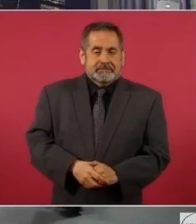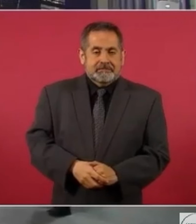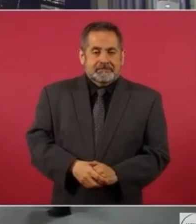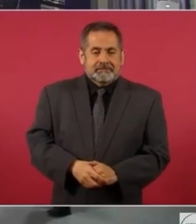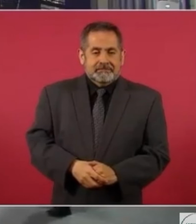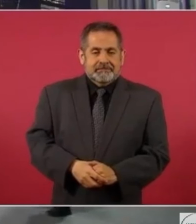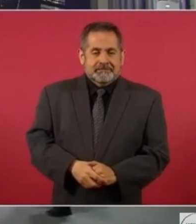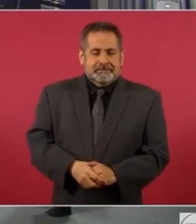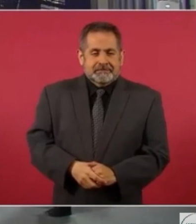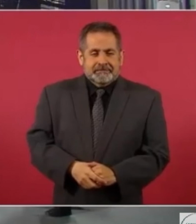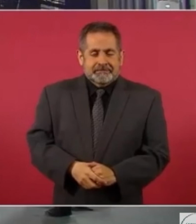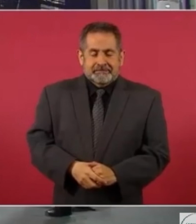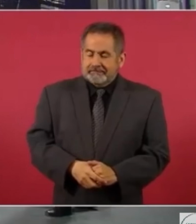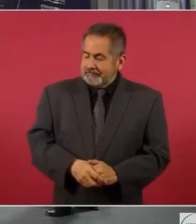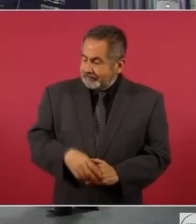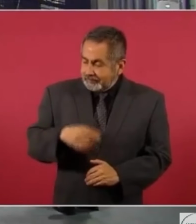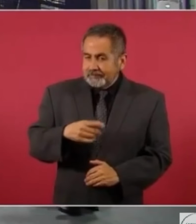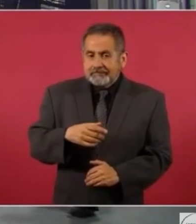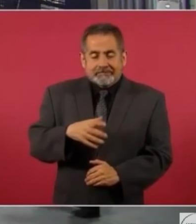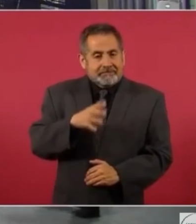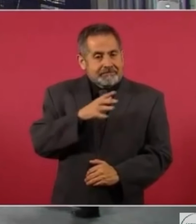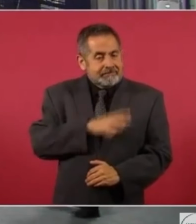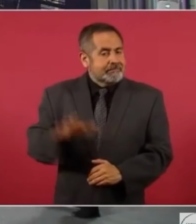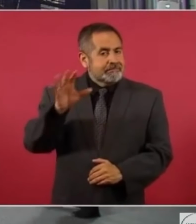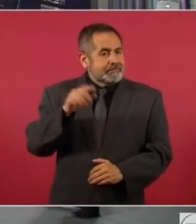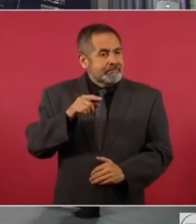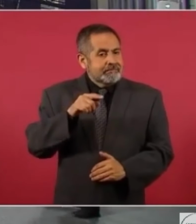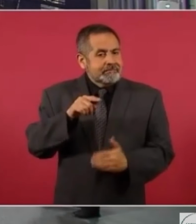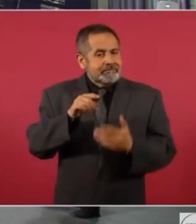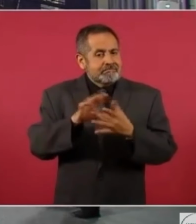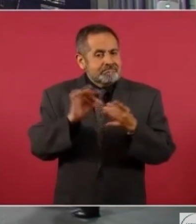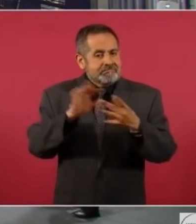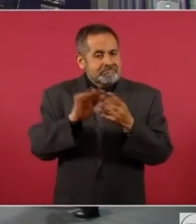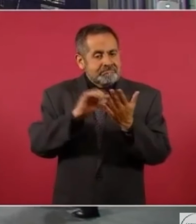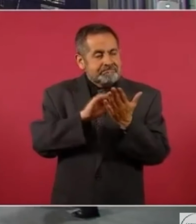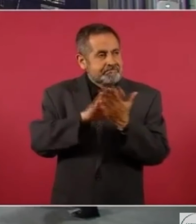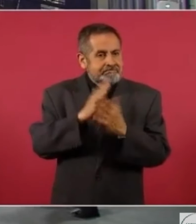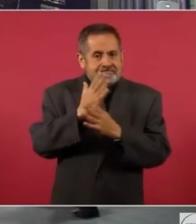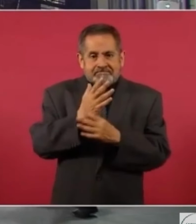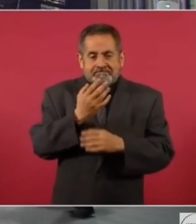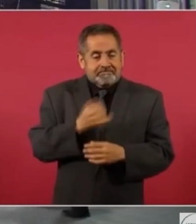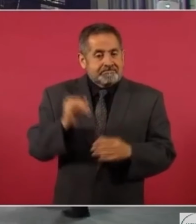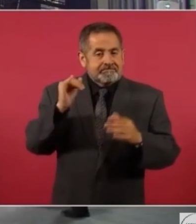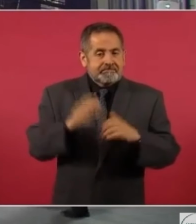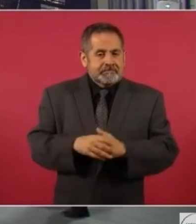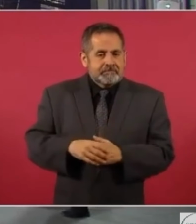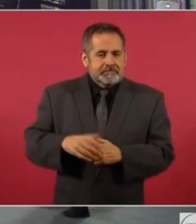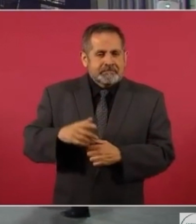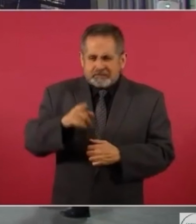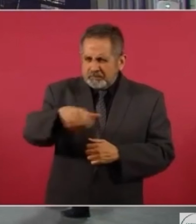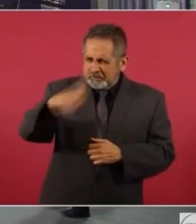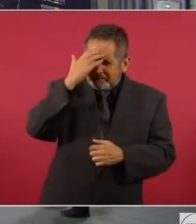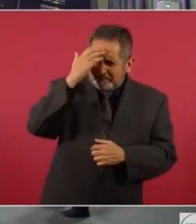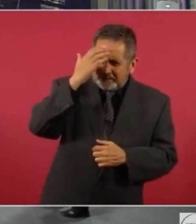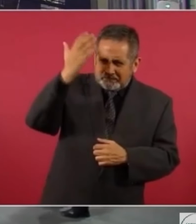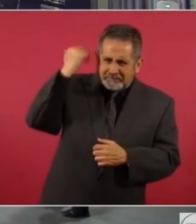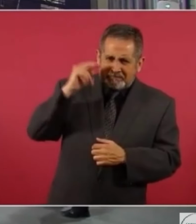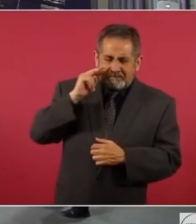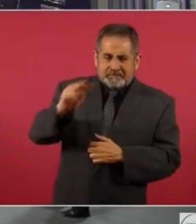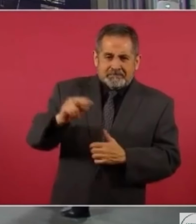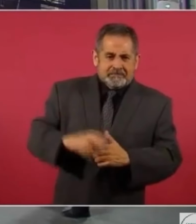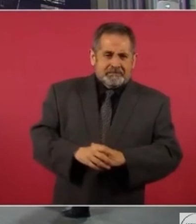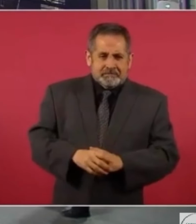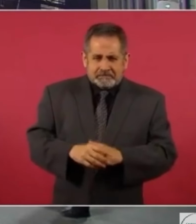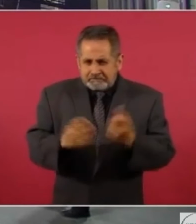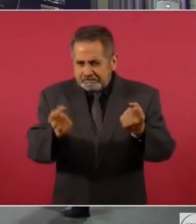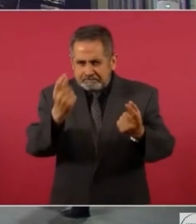Es buenísima la cita. ¿La conocían ustedes?